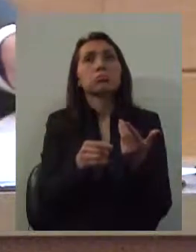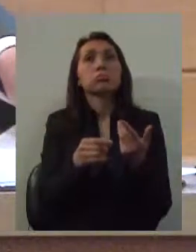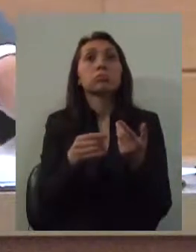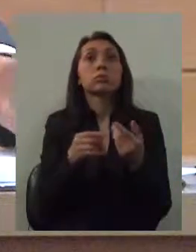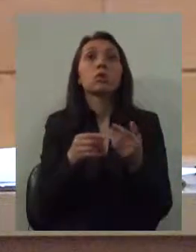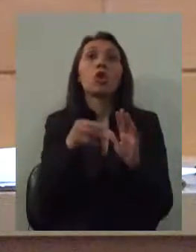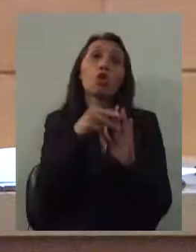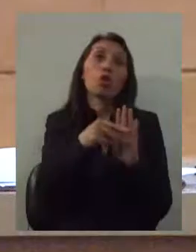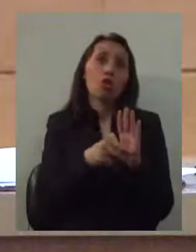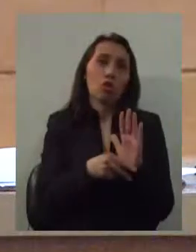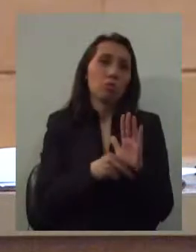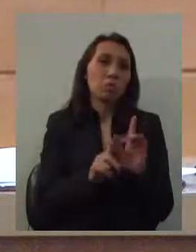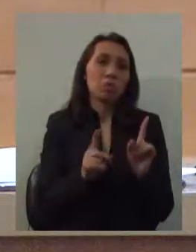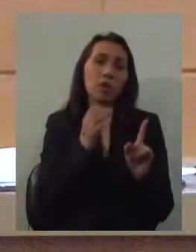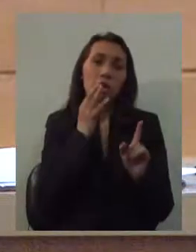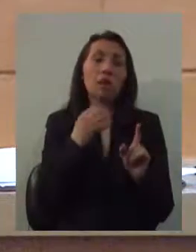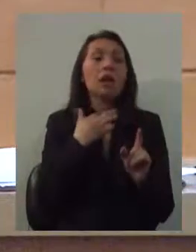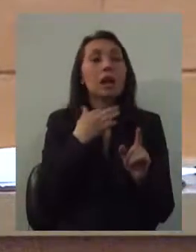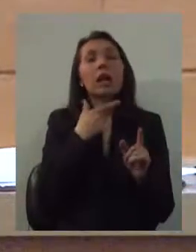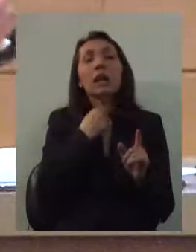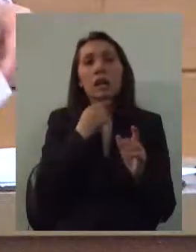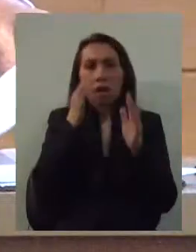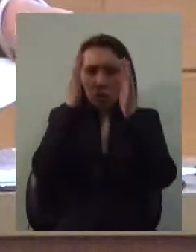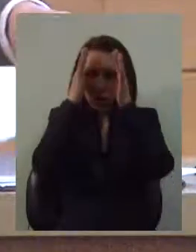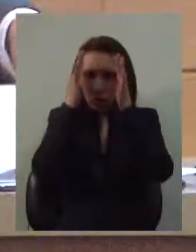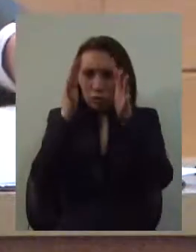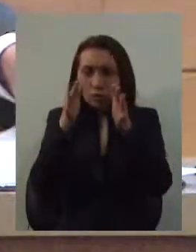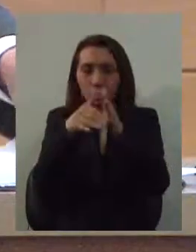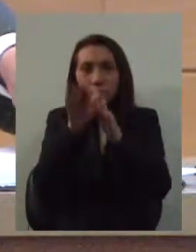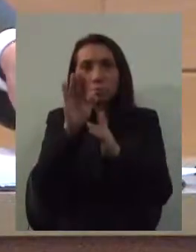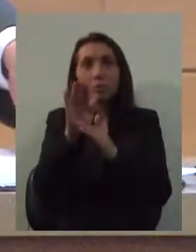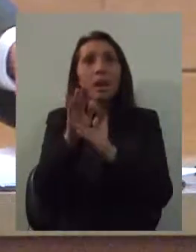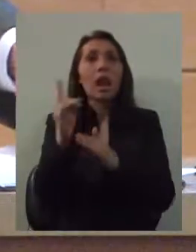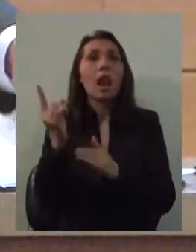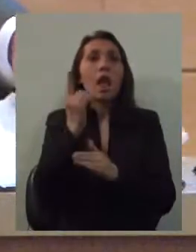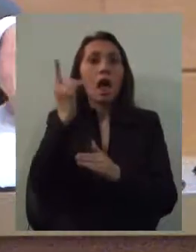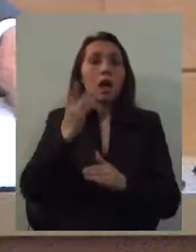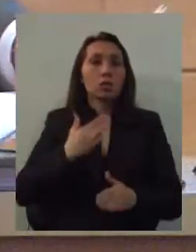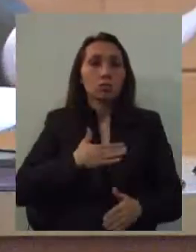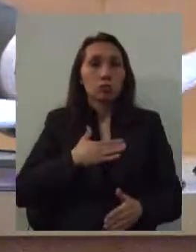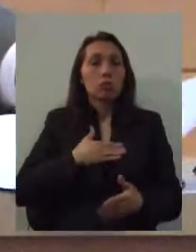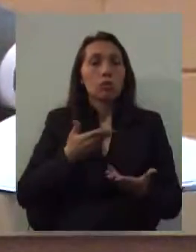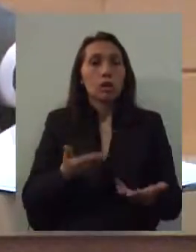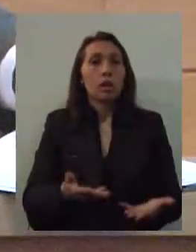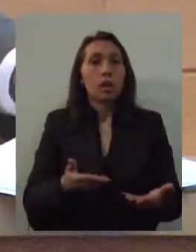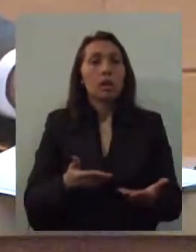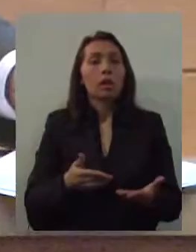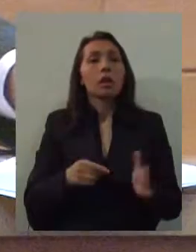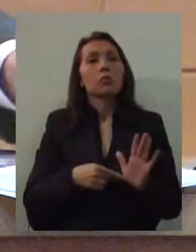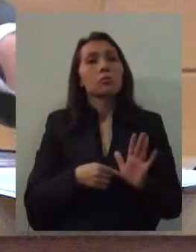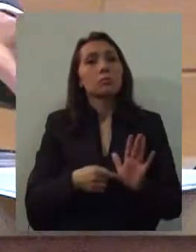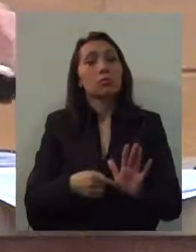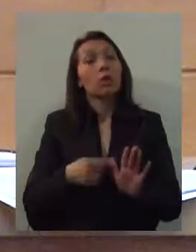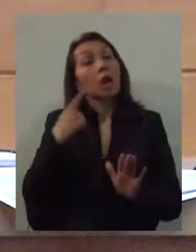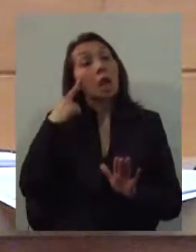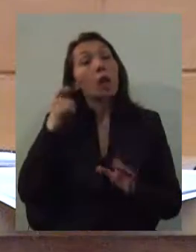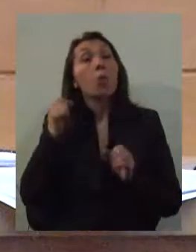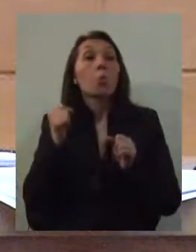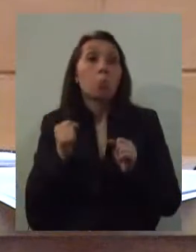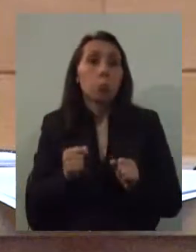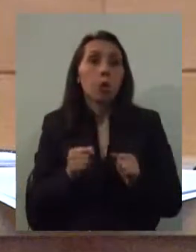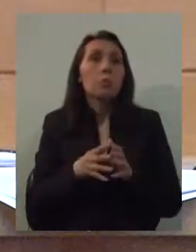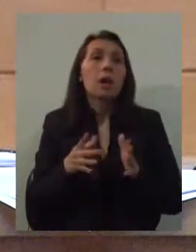de esa normativa, porque quiero concentrarme específicamente en la nacional, que es la que creo podría ser de